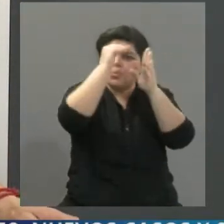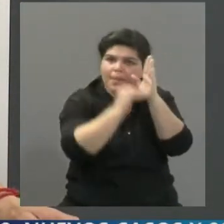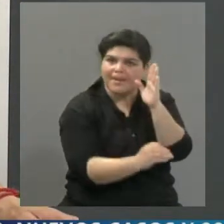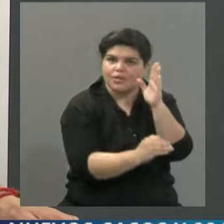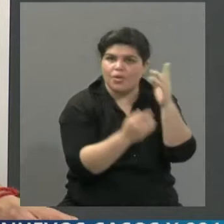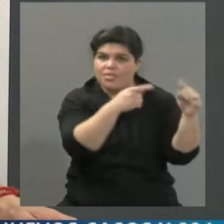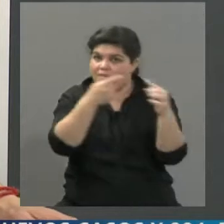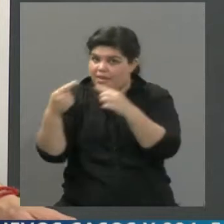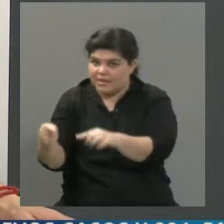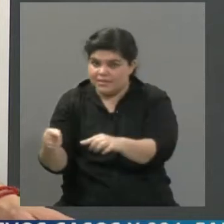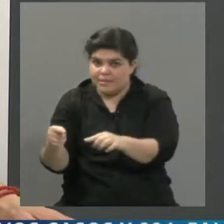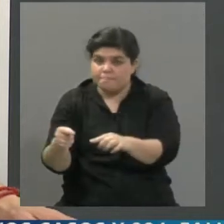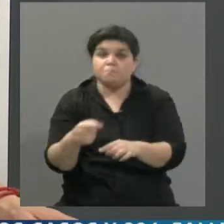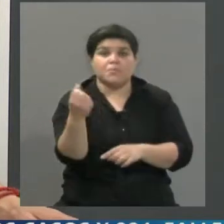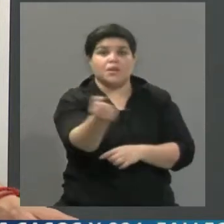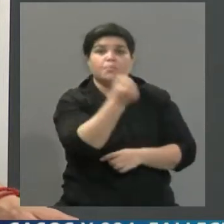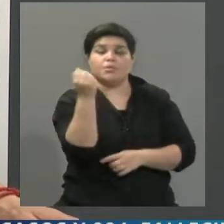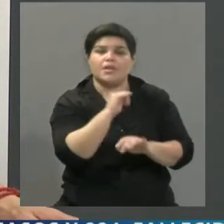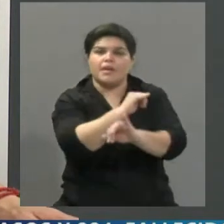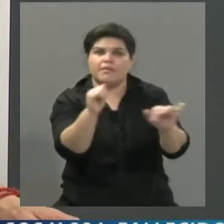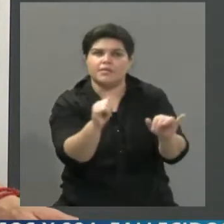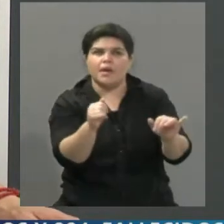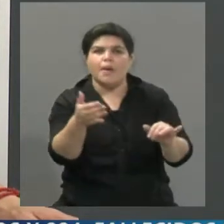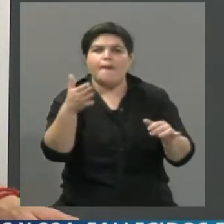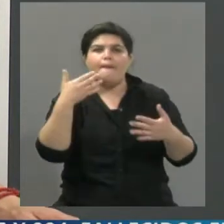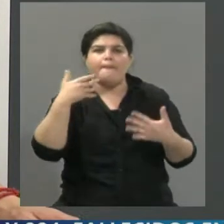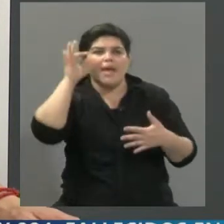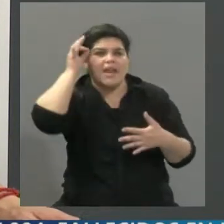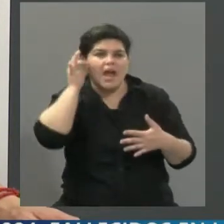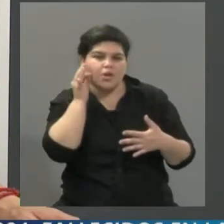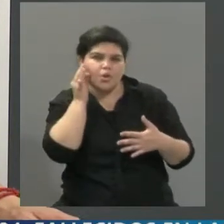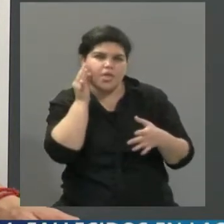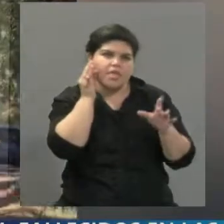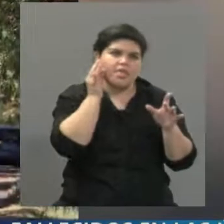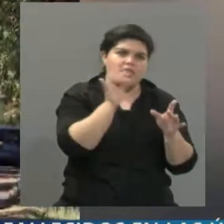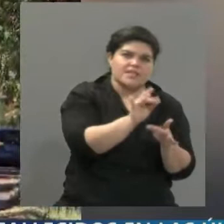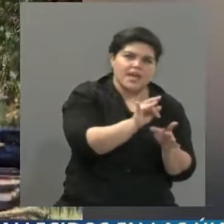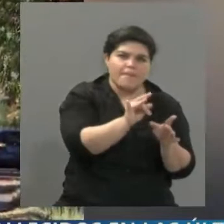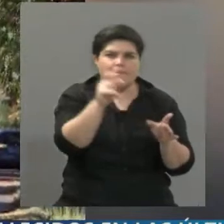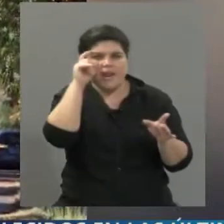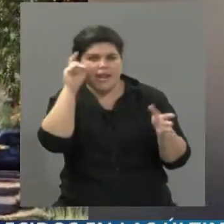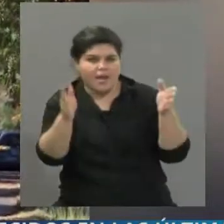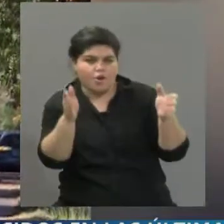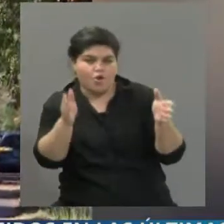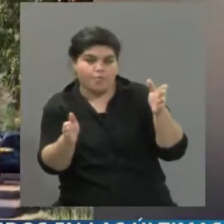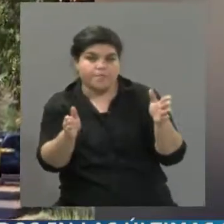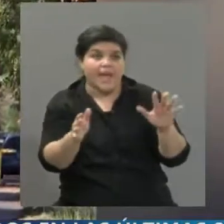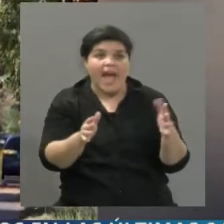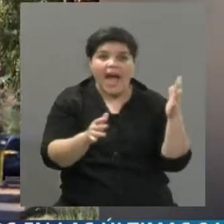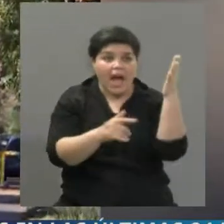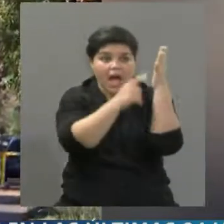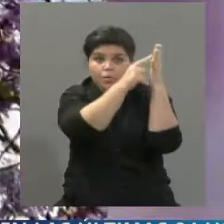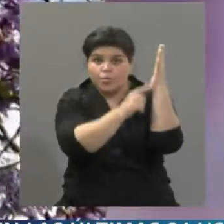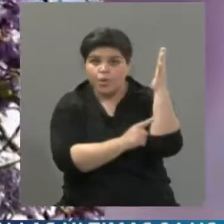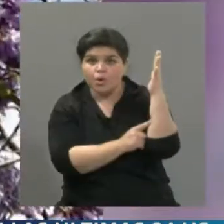idea, en verano, diciembre y enero, un árbol medio transpira 300 litros